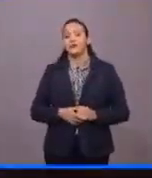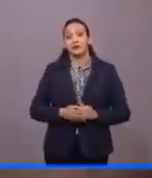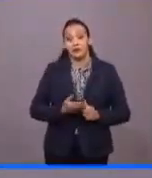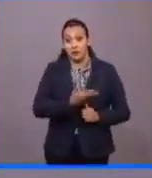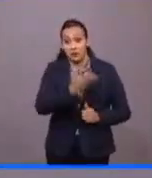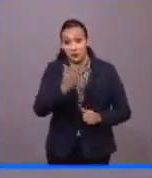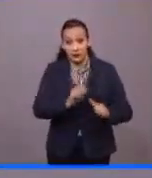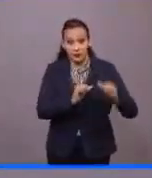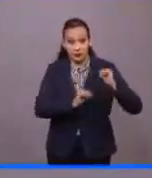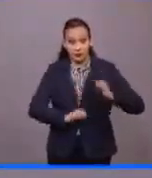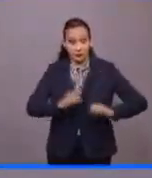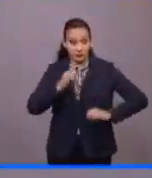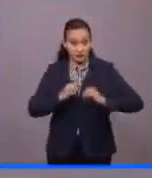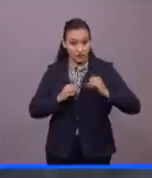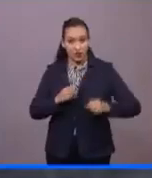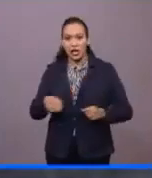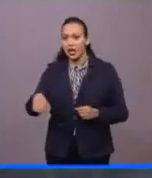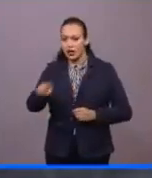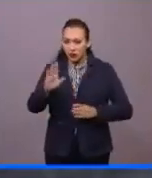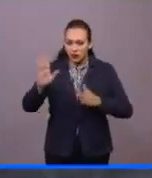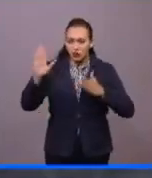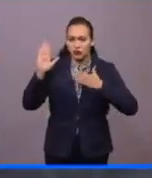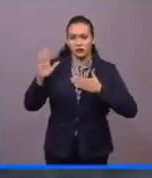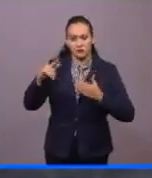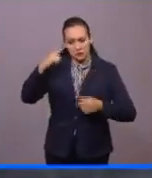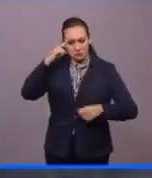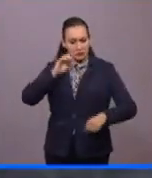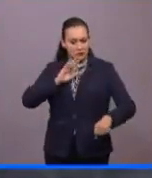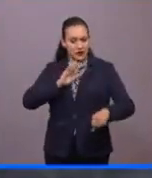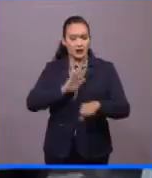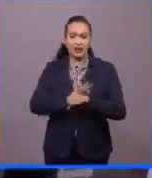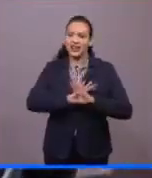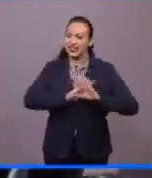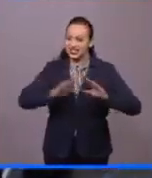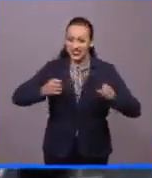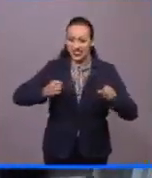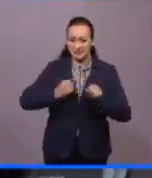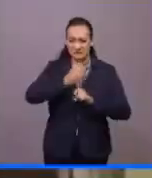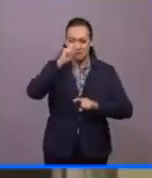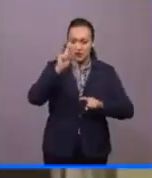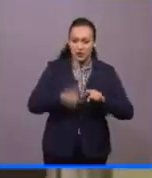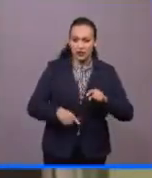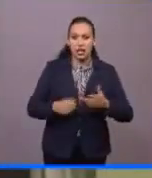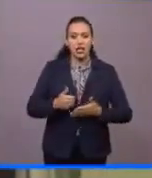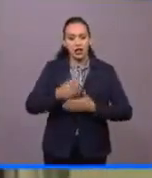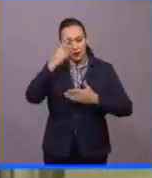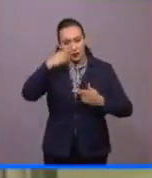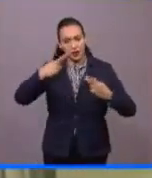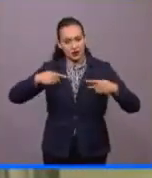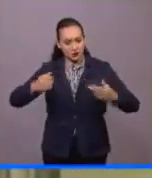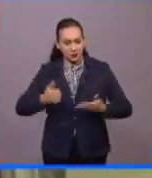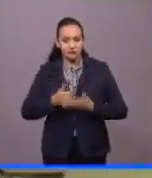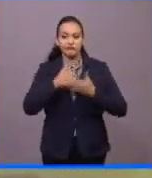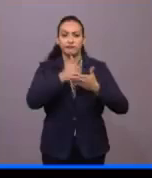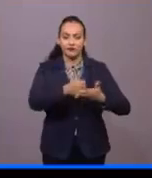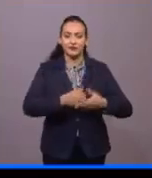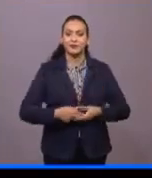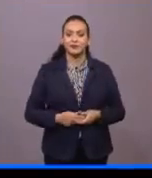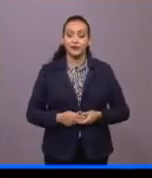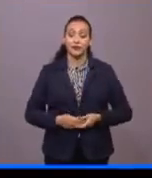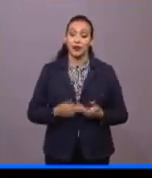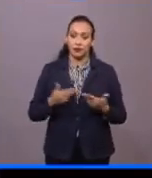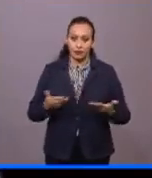los poderes judiciales a comprometerse con la erradicación de la tortura y la dignificación de las víctimas. En